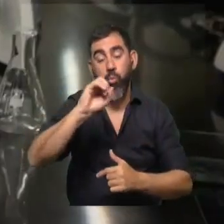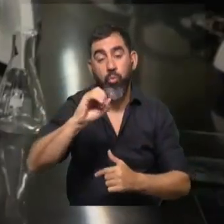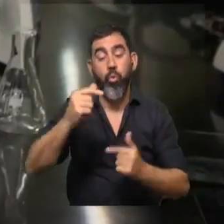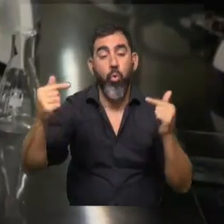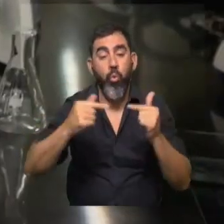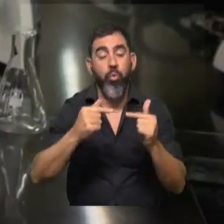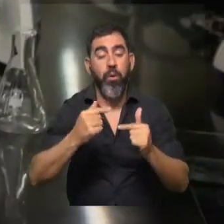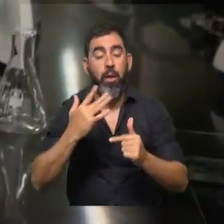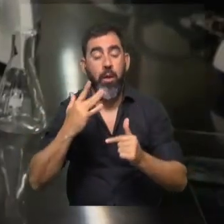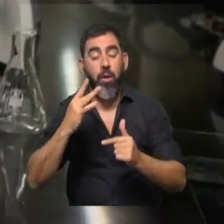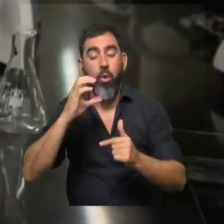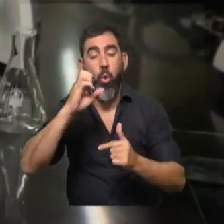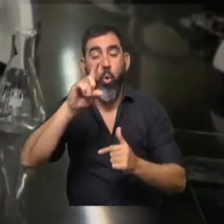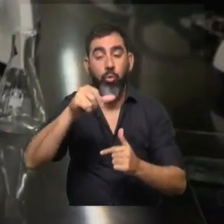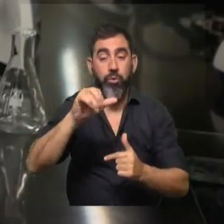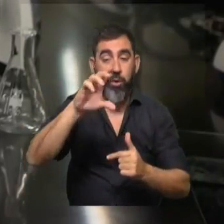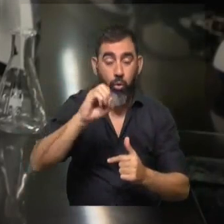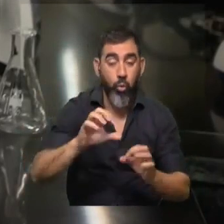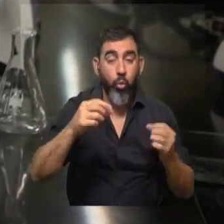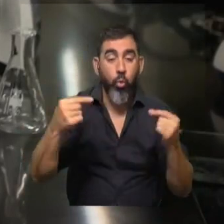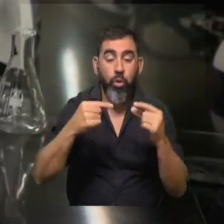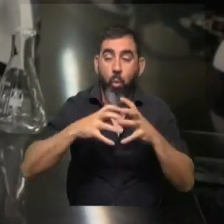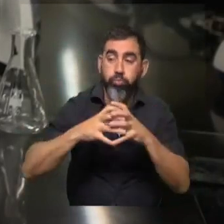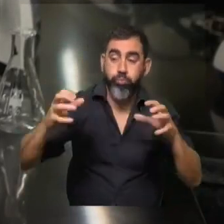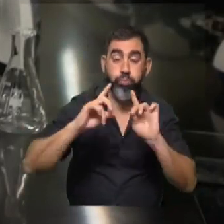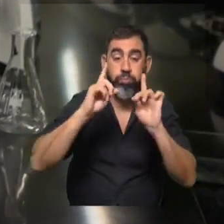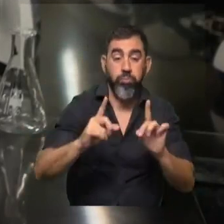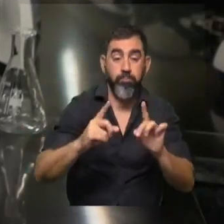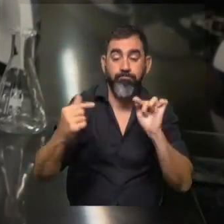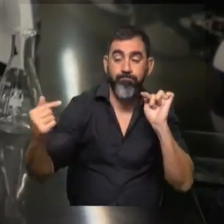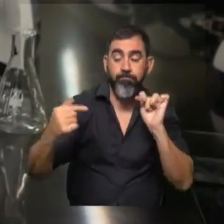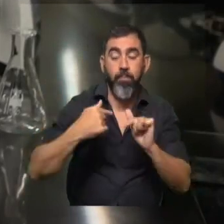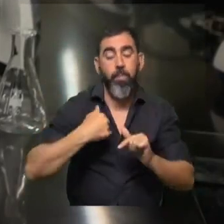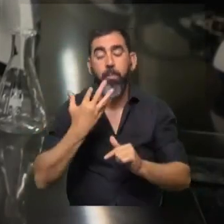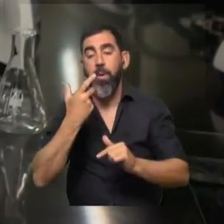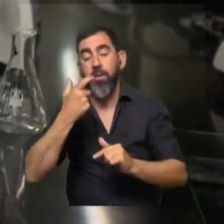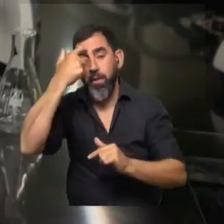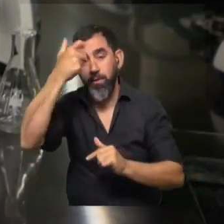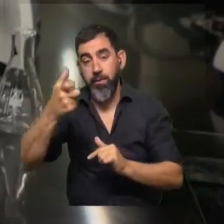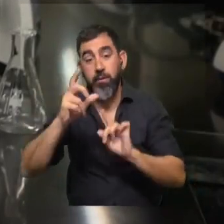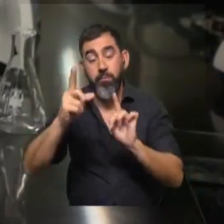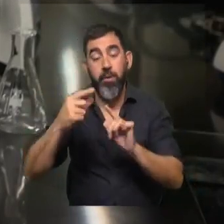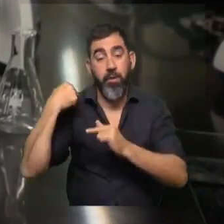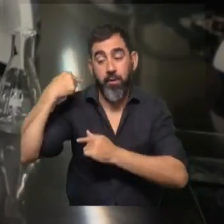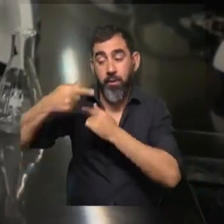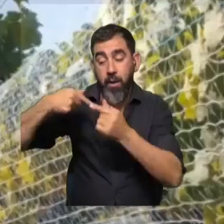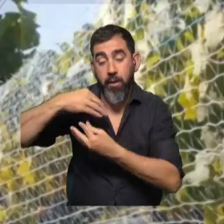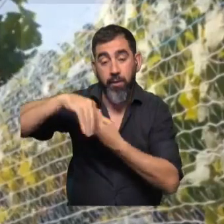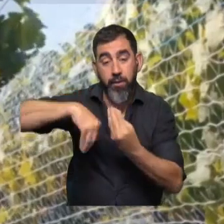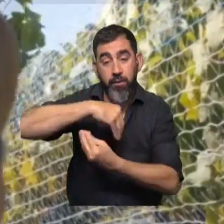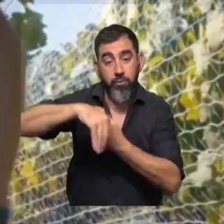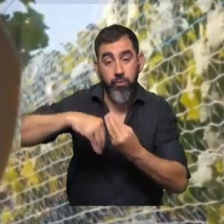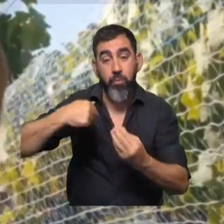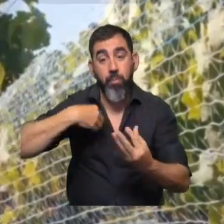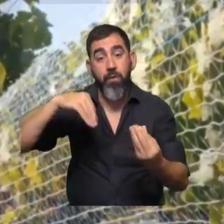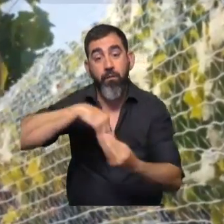antiinflamatorias, y desde un lado más personal también desde combinar mi pasión, que es la ciencia, con lo que es la tradición familiar. Mi